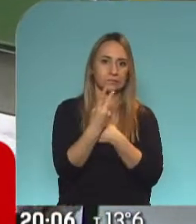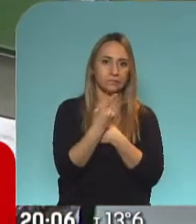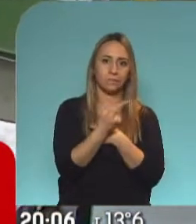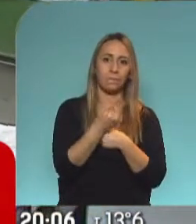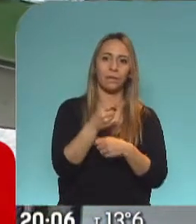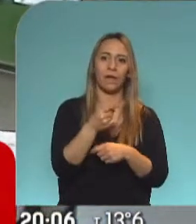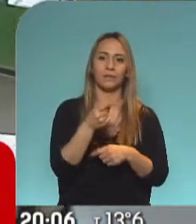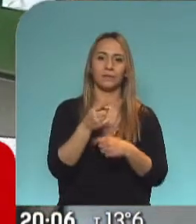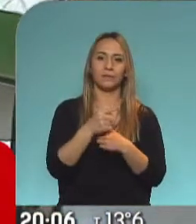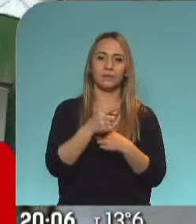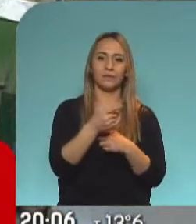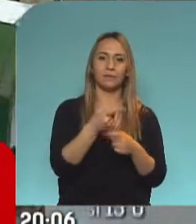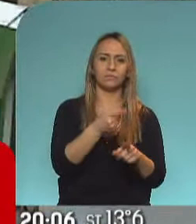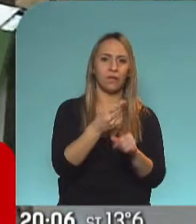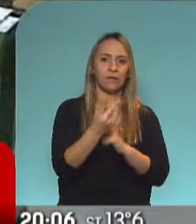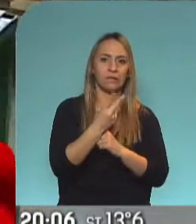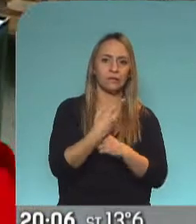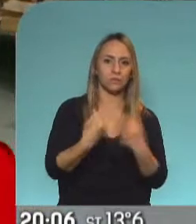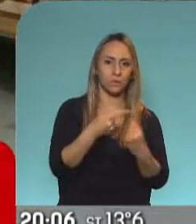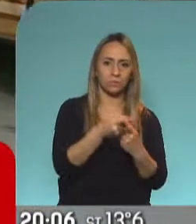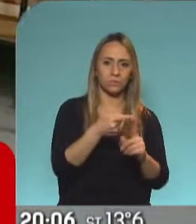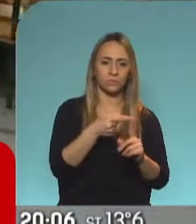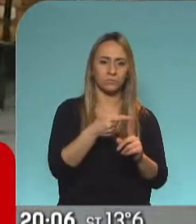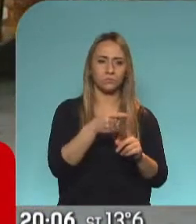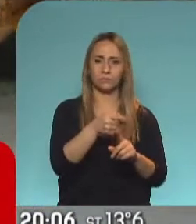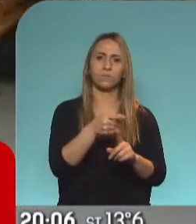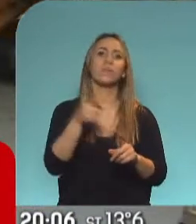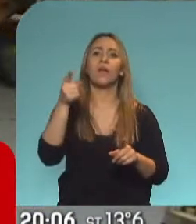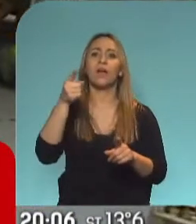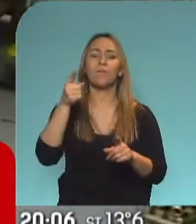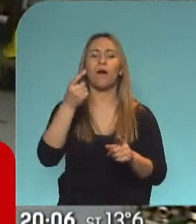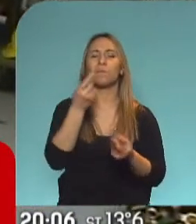paraísos fiscales, donde no pagan impuestos y se enriquecen.